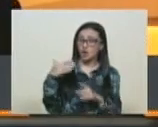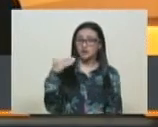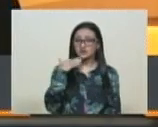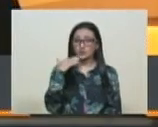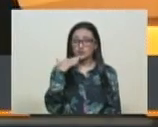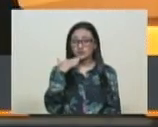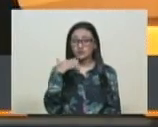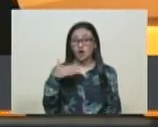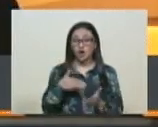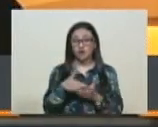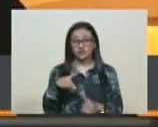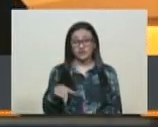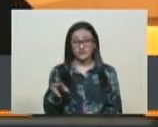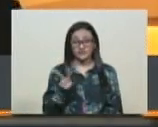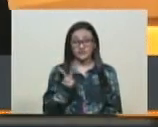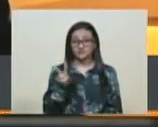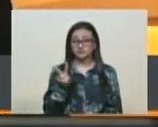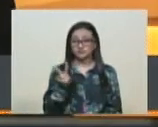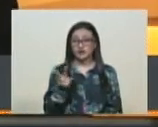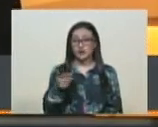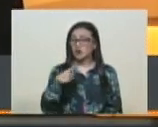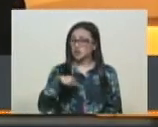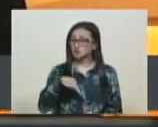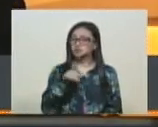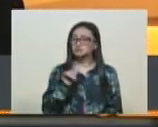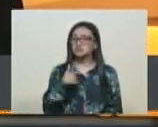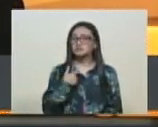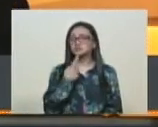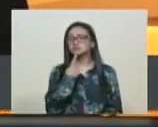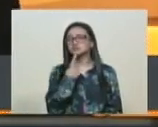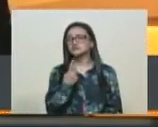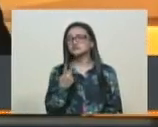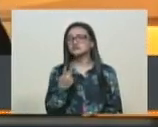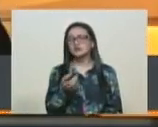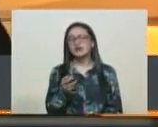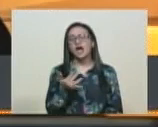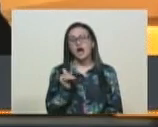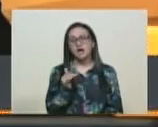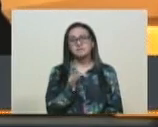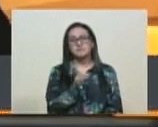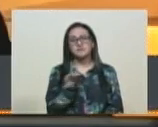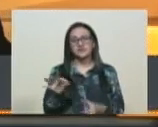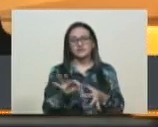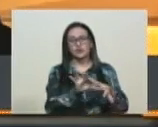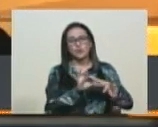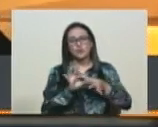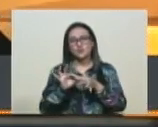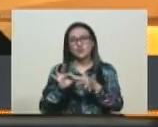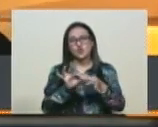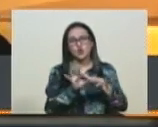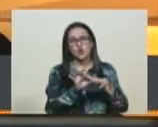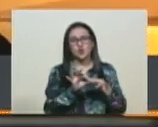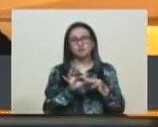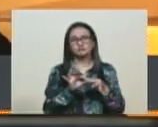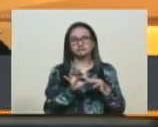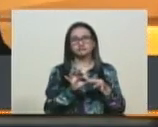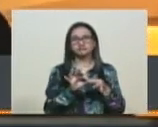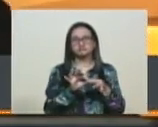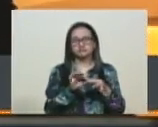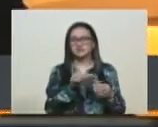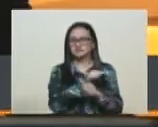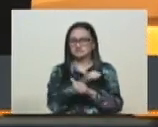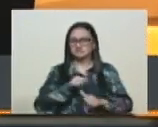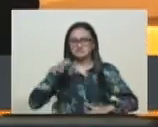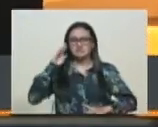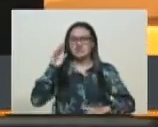nuestra patria, nosotros podemos decir que hay perfecta unión cívico-militar para defender a